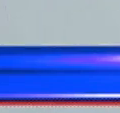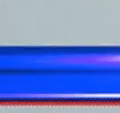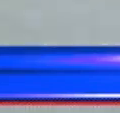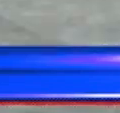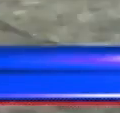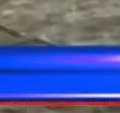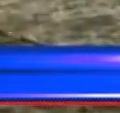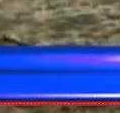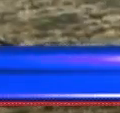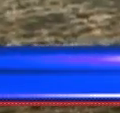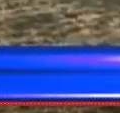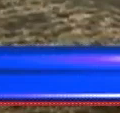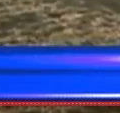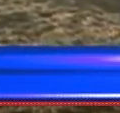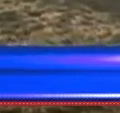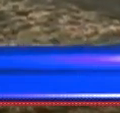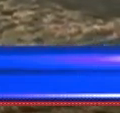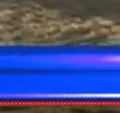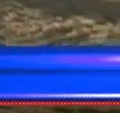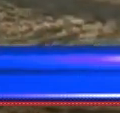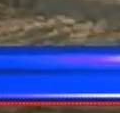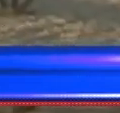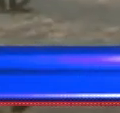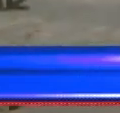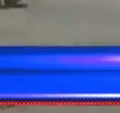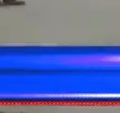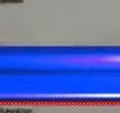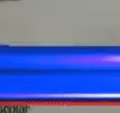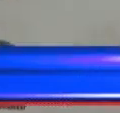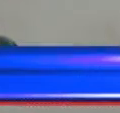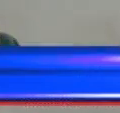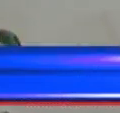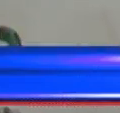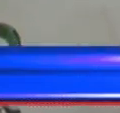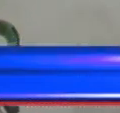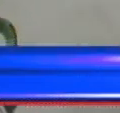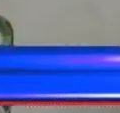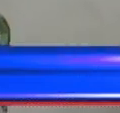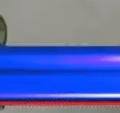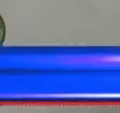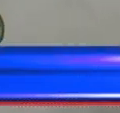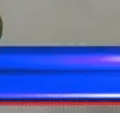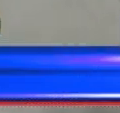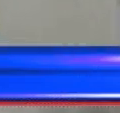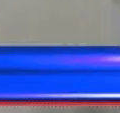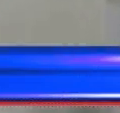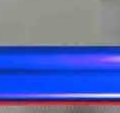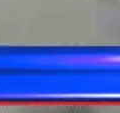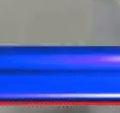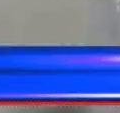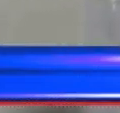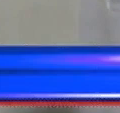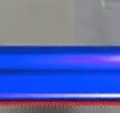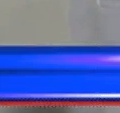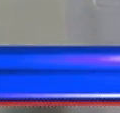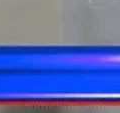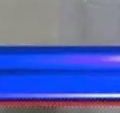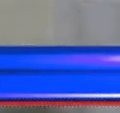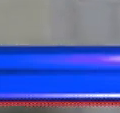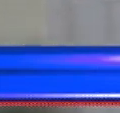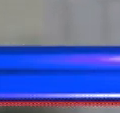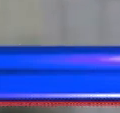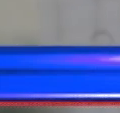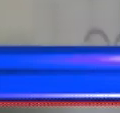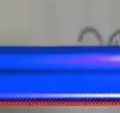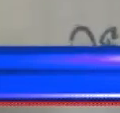una conferencia de prensa a los medios nacionales e internacionales que dan cobertura a este acto de votación hoy en el